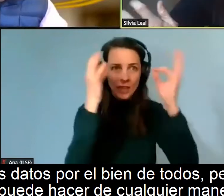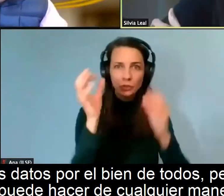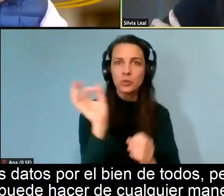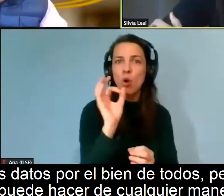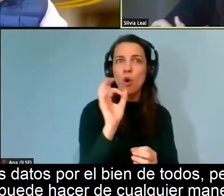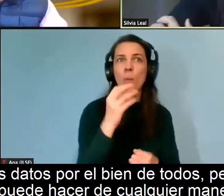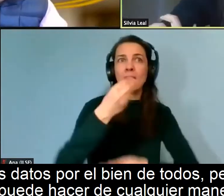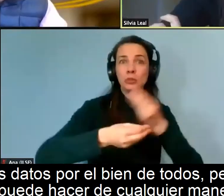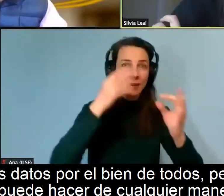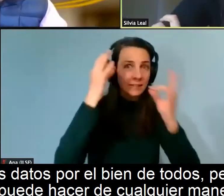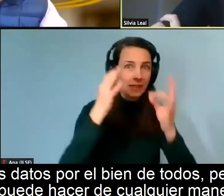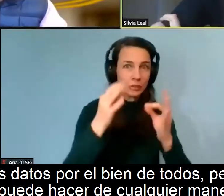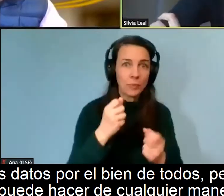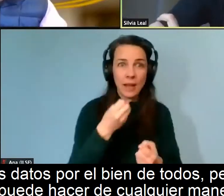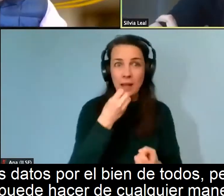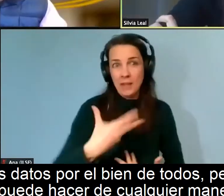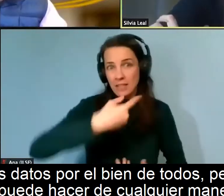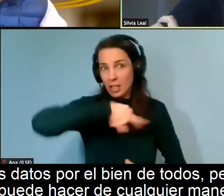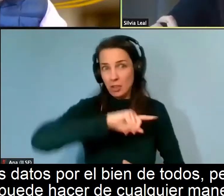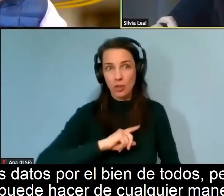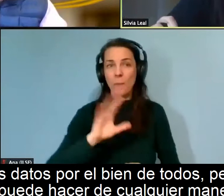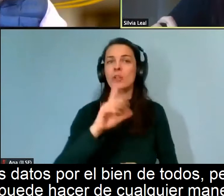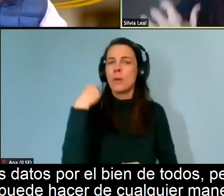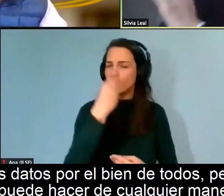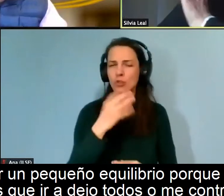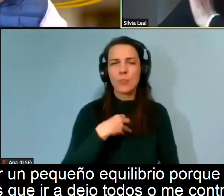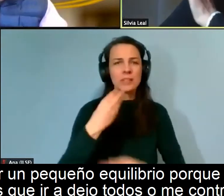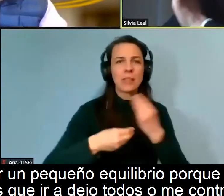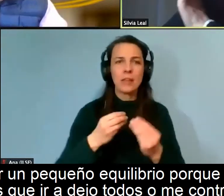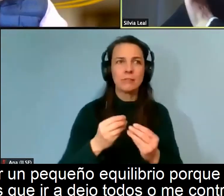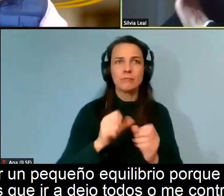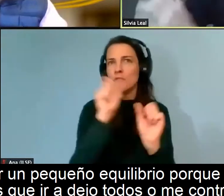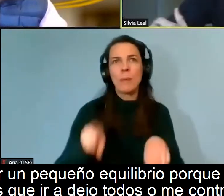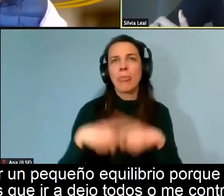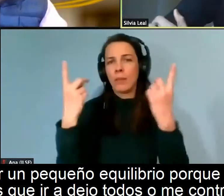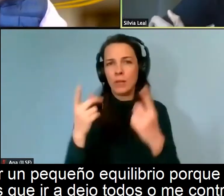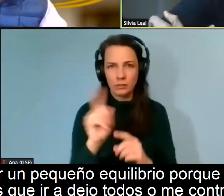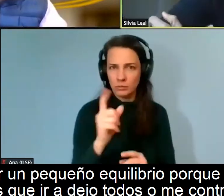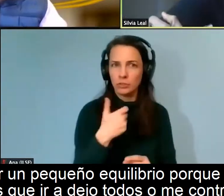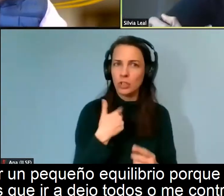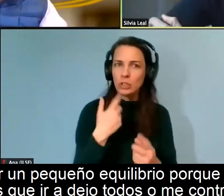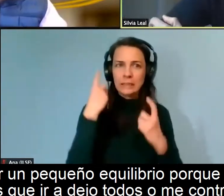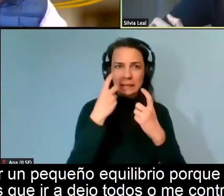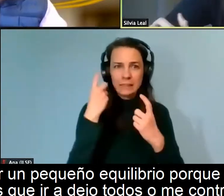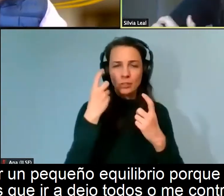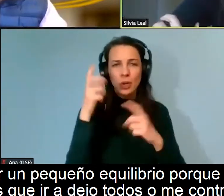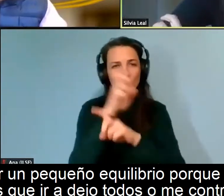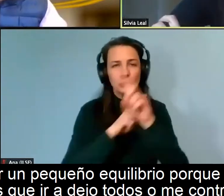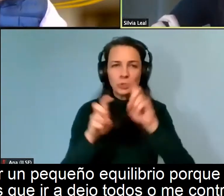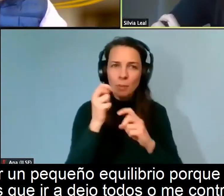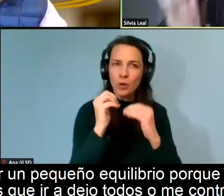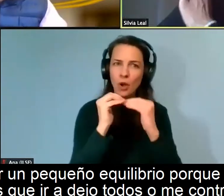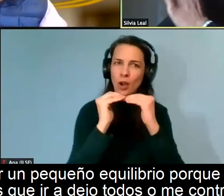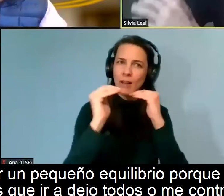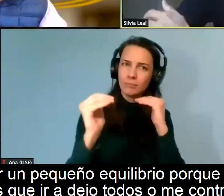bien de todos, pero yo creo que no se puede hacer de cualquier manera, ¿no? Entonces, trato de buscar ahí un pequeño equilibrio,